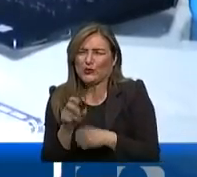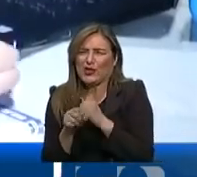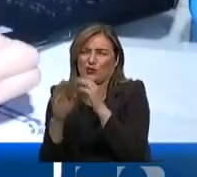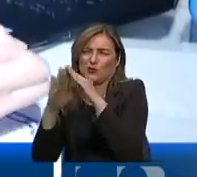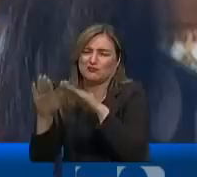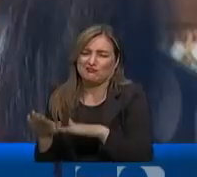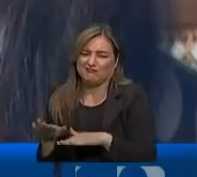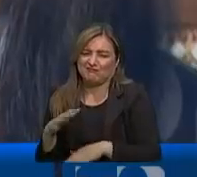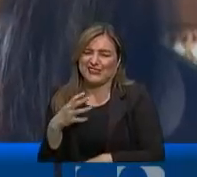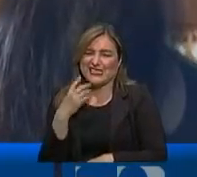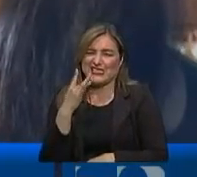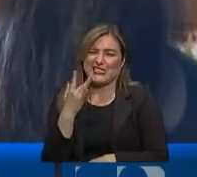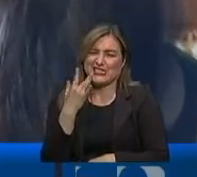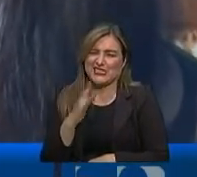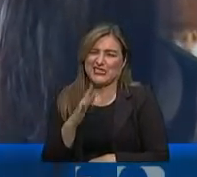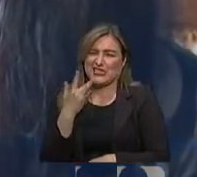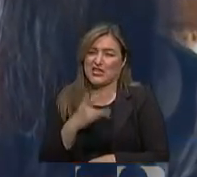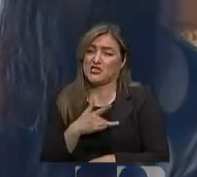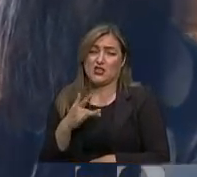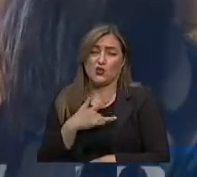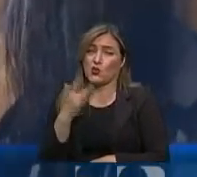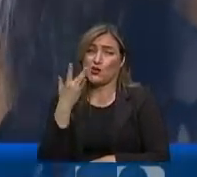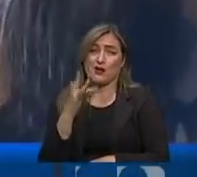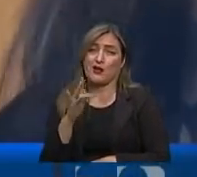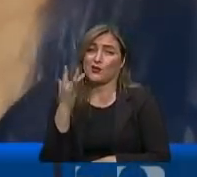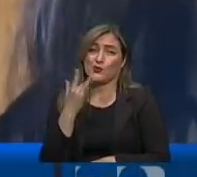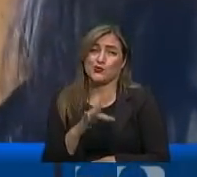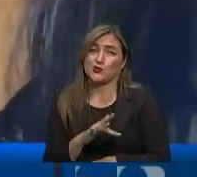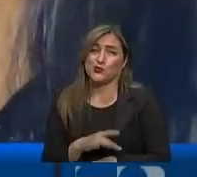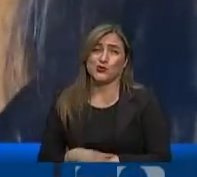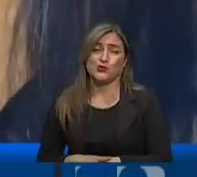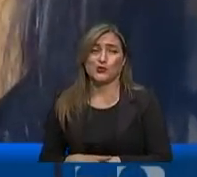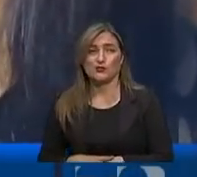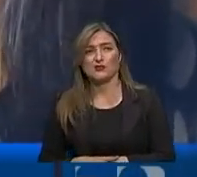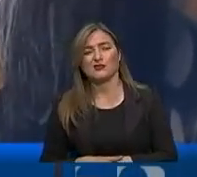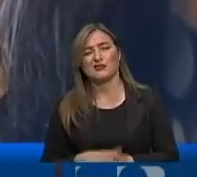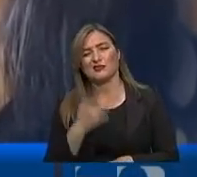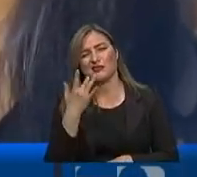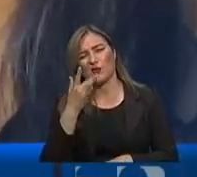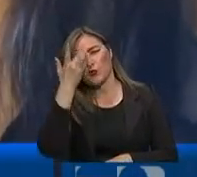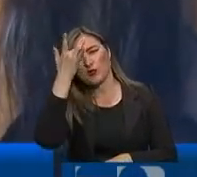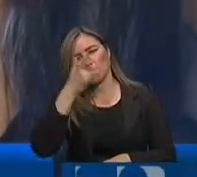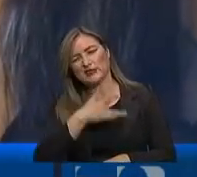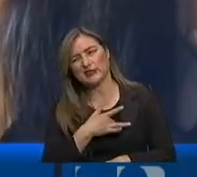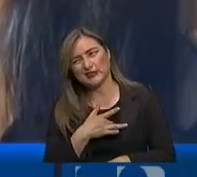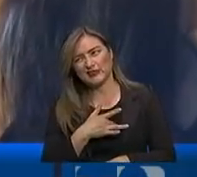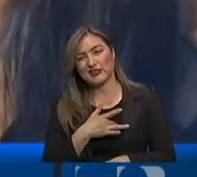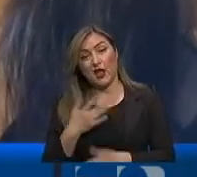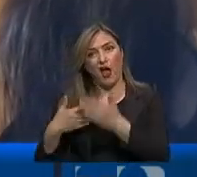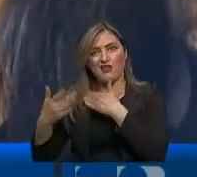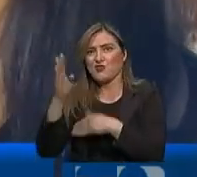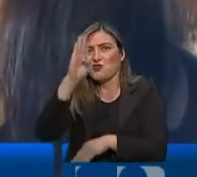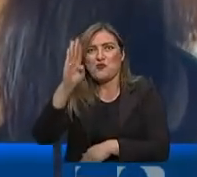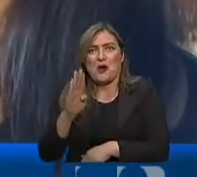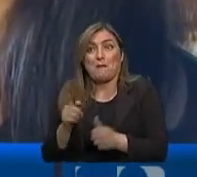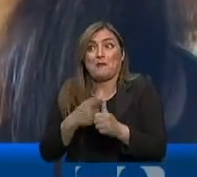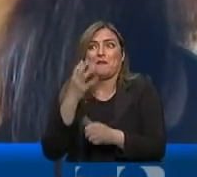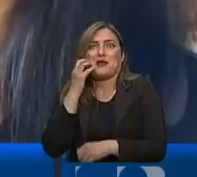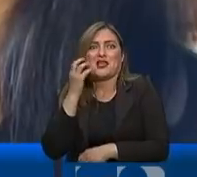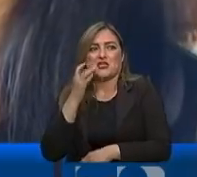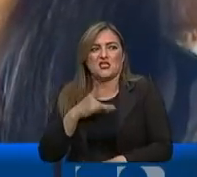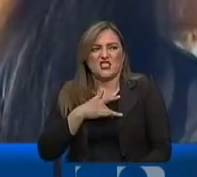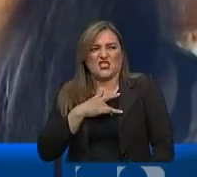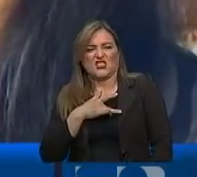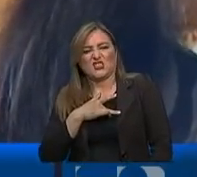extraña sensación. Es raro porque, digo la palabra raro porque es un sentimiento que no he tenido nunca,